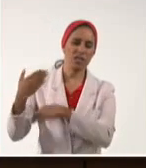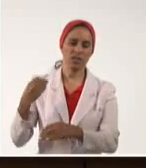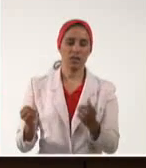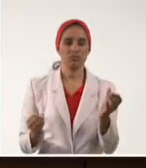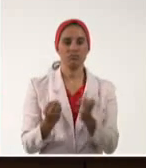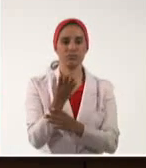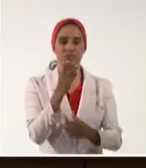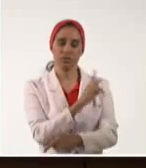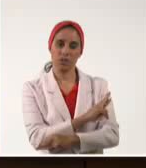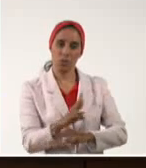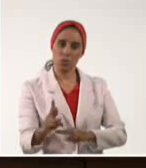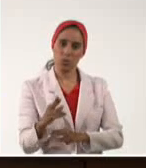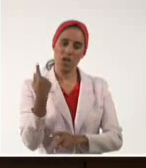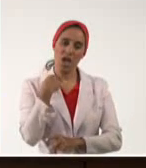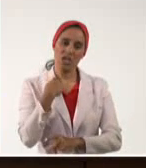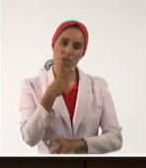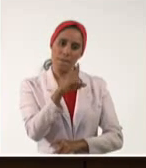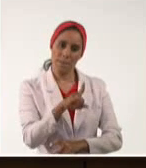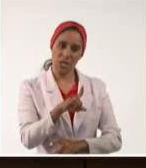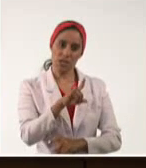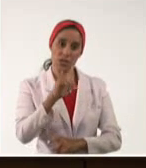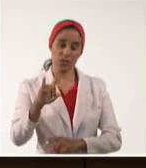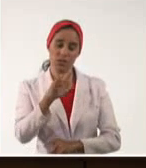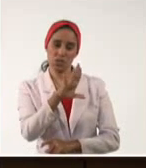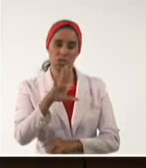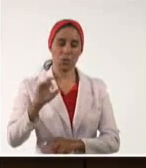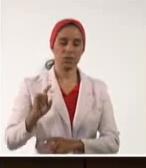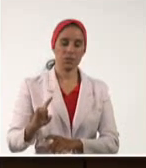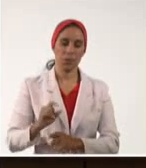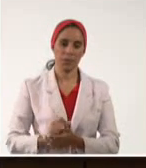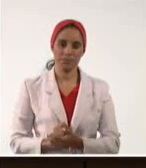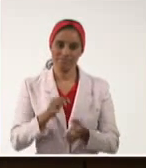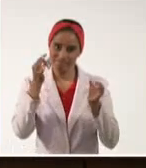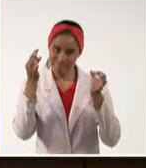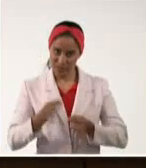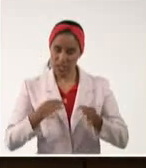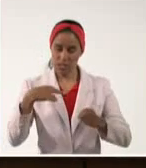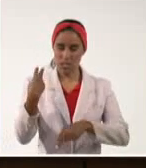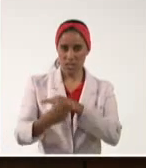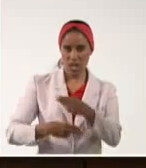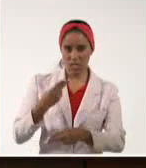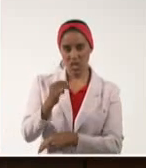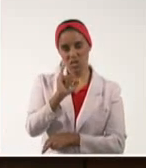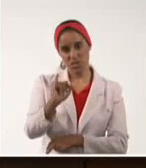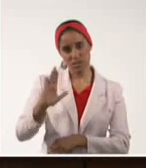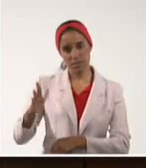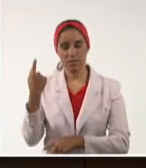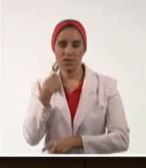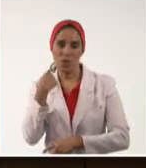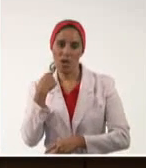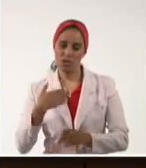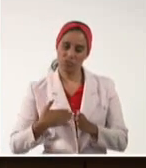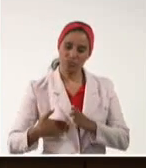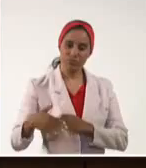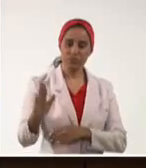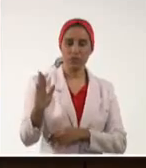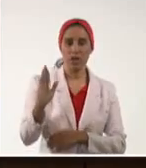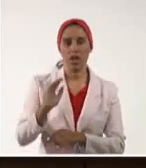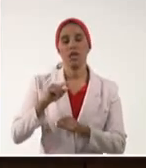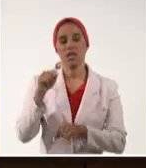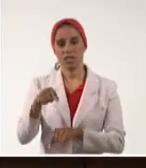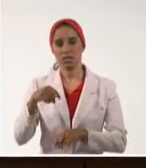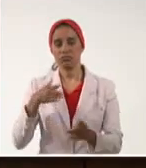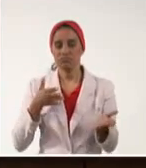revolucionario en 1959. Así se ha actuado en los 65 años transcurridos y así